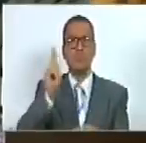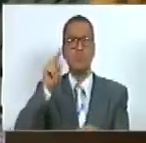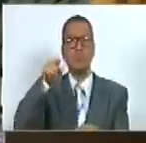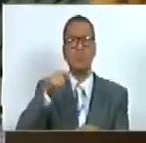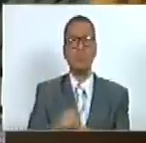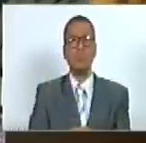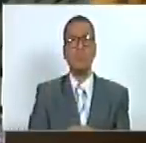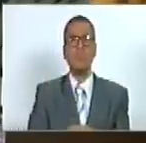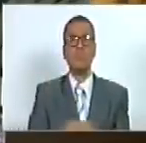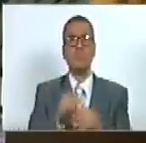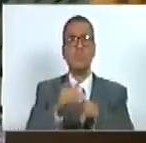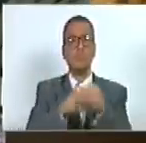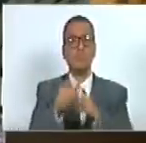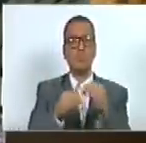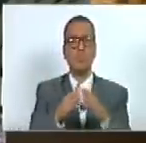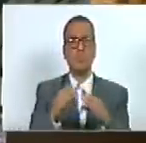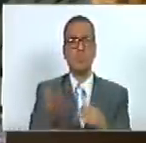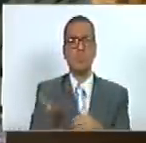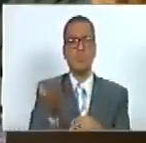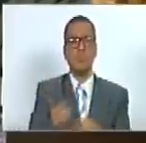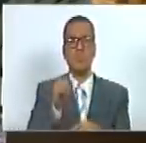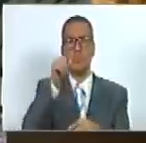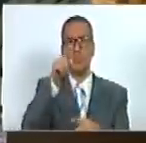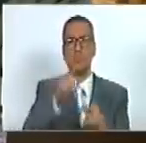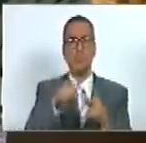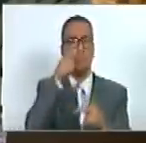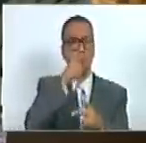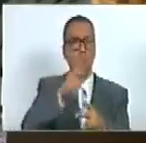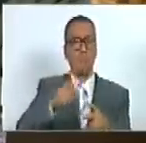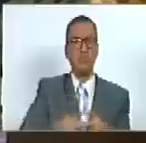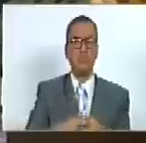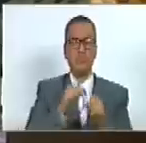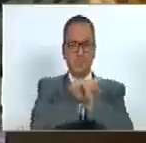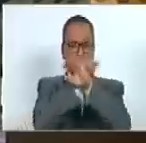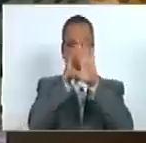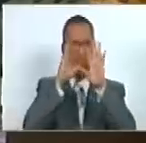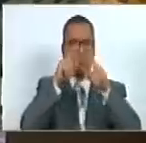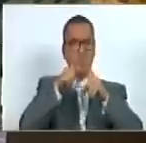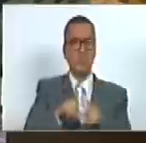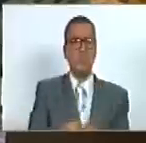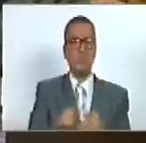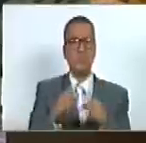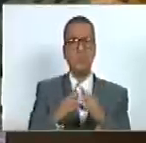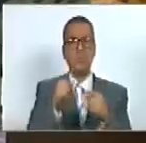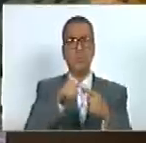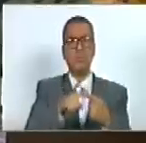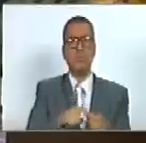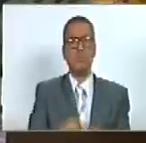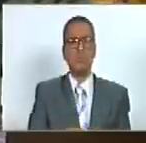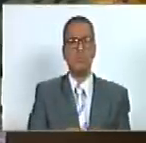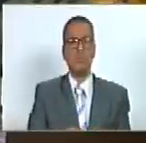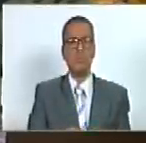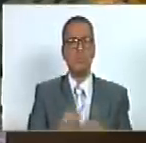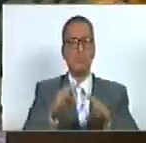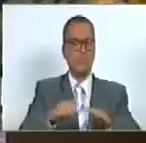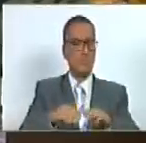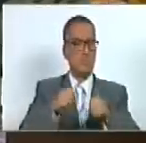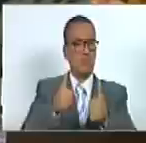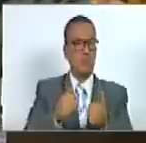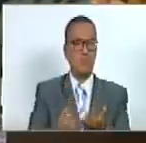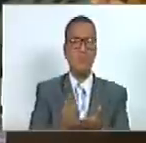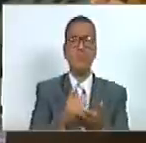son dos hechos fundamentalísimos. Es un pueblo claro que en sus hombros está rescatar